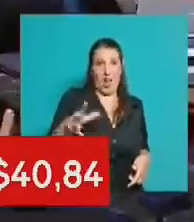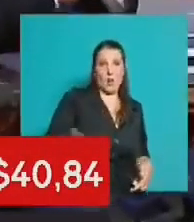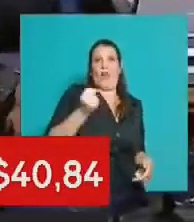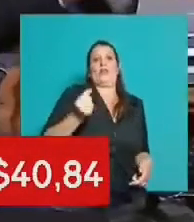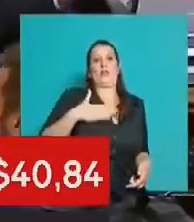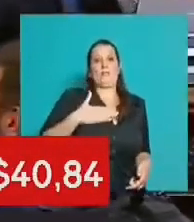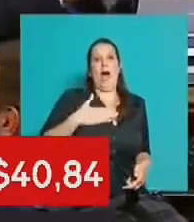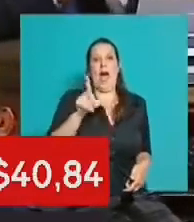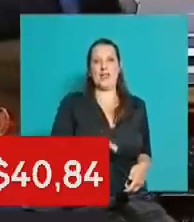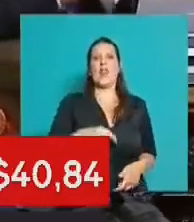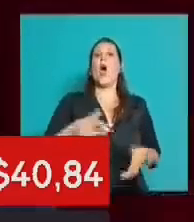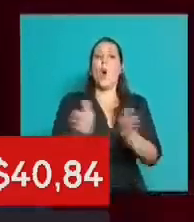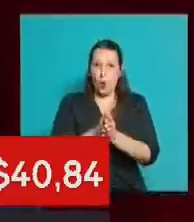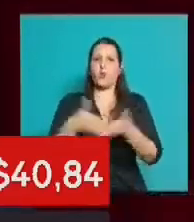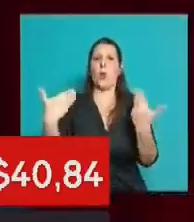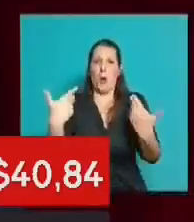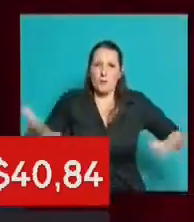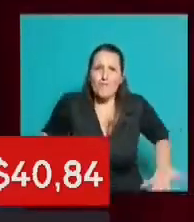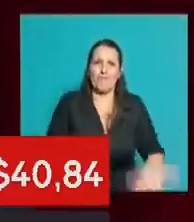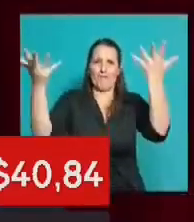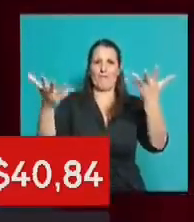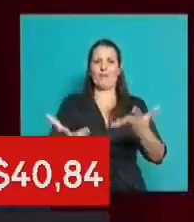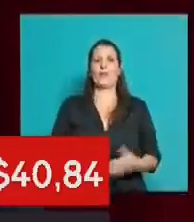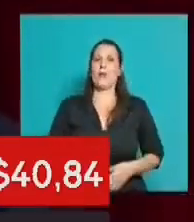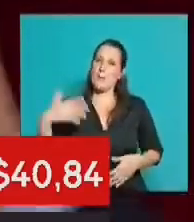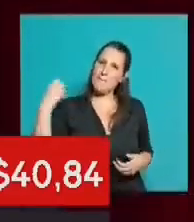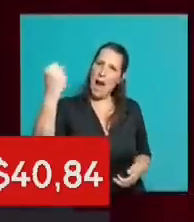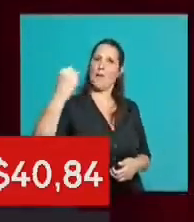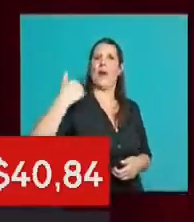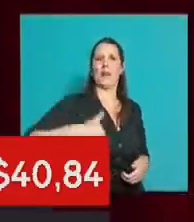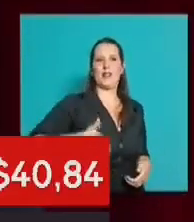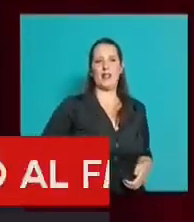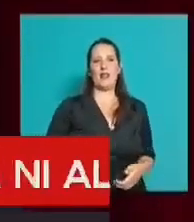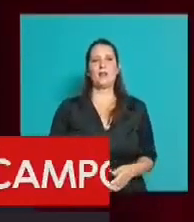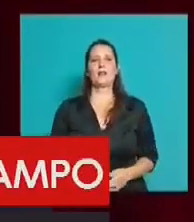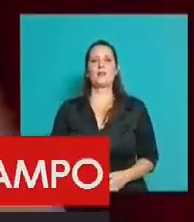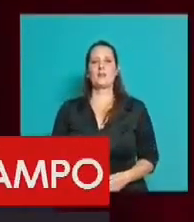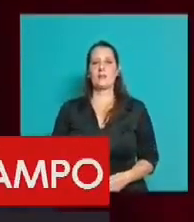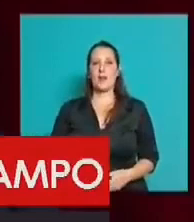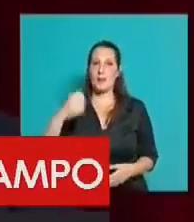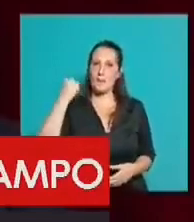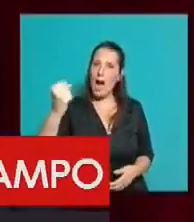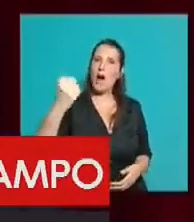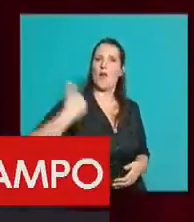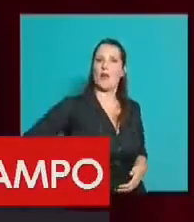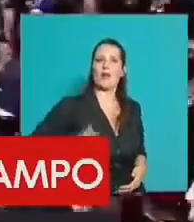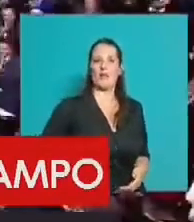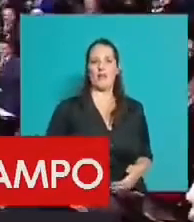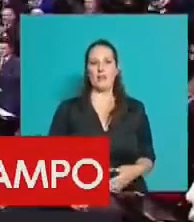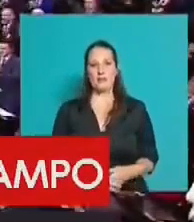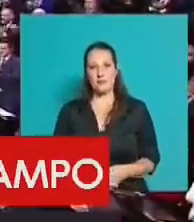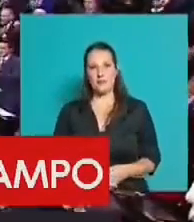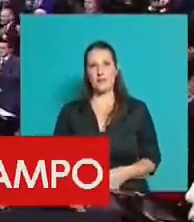¡Y juntos lo vamos a sacar adelante! ¡Vamos, Argentina! ¡Vamos, Argentina!